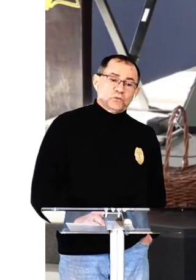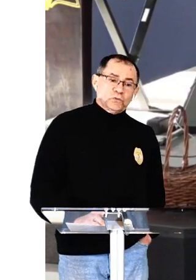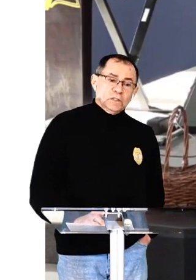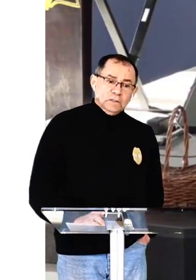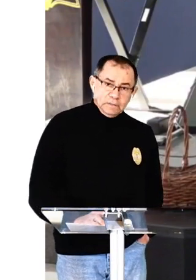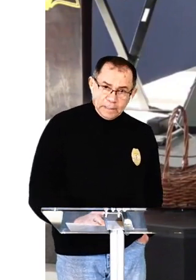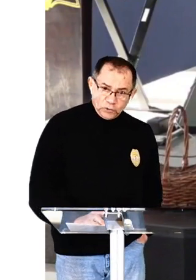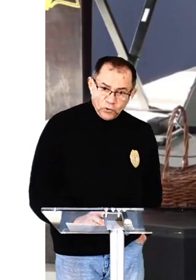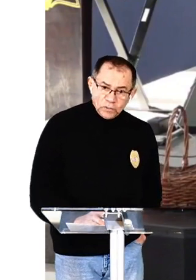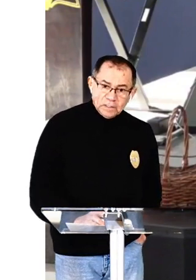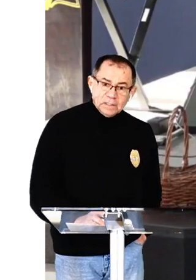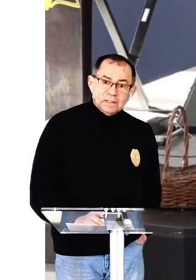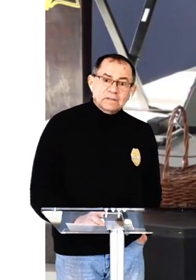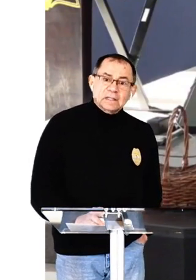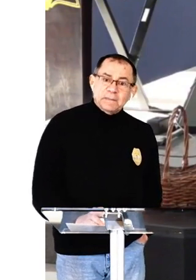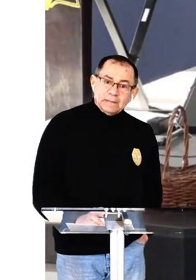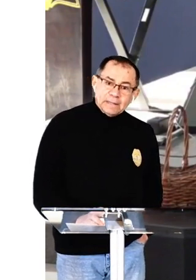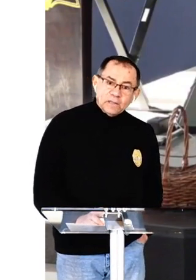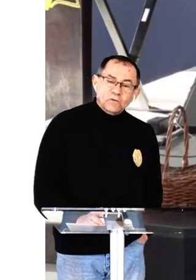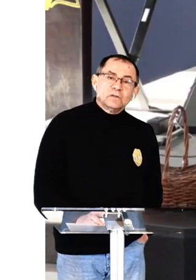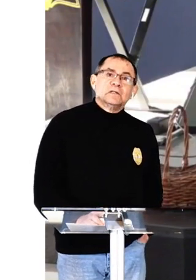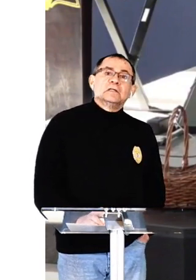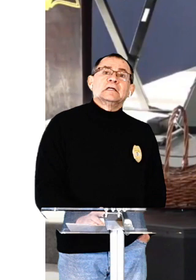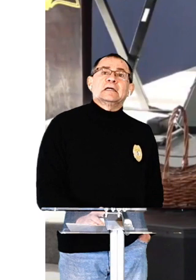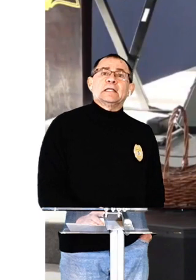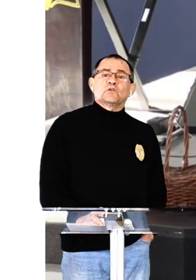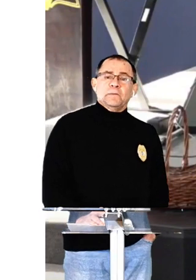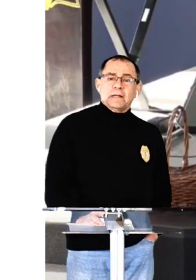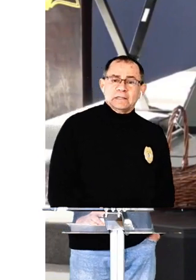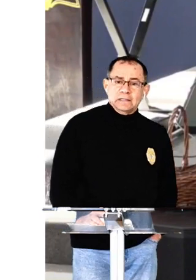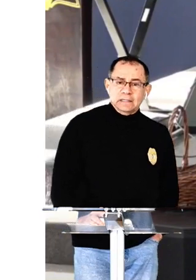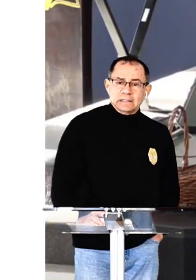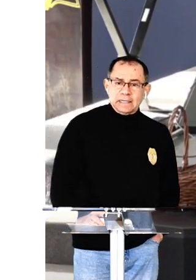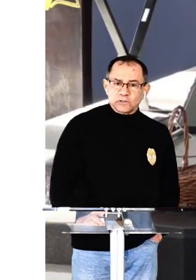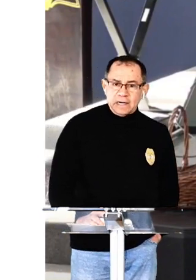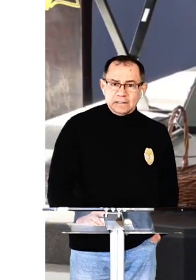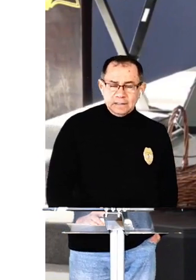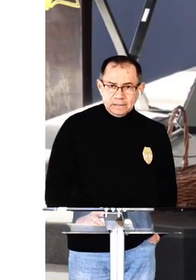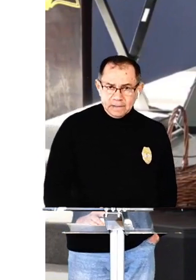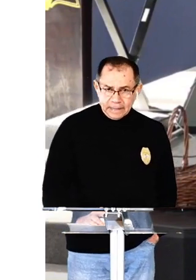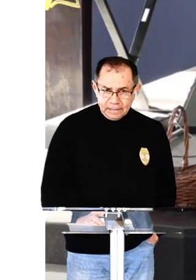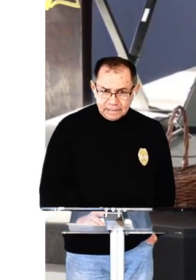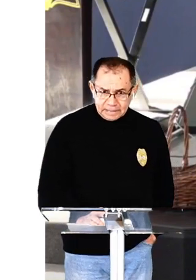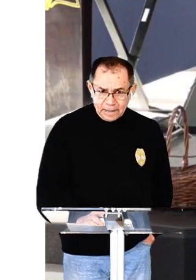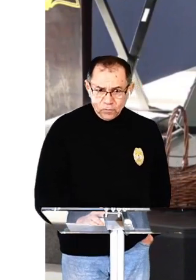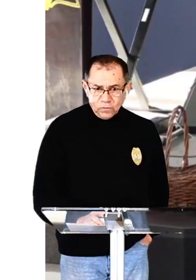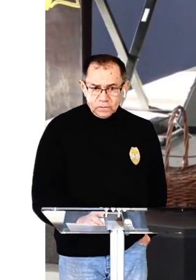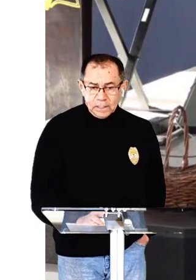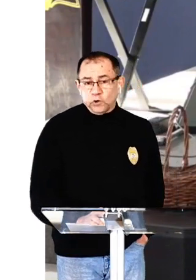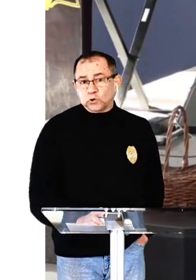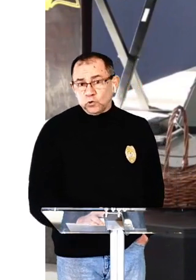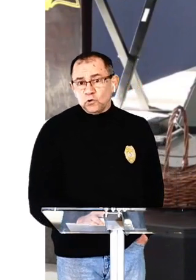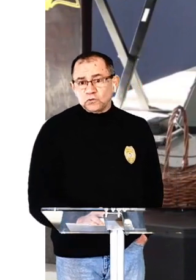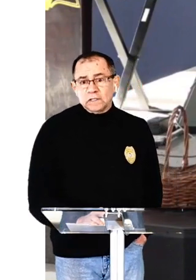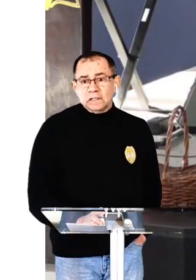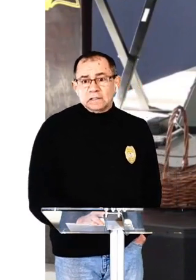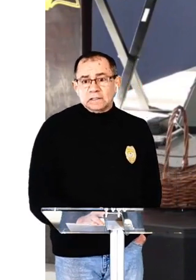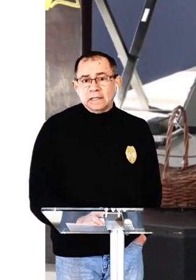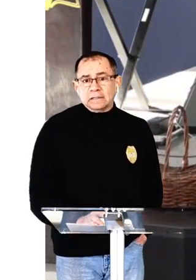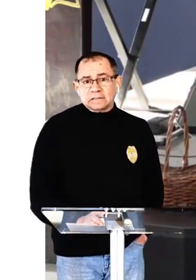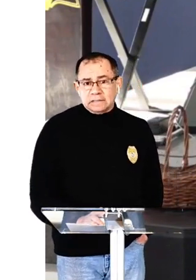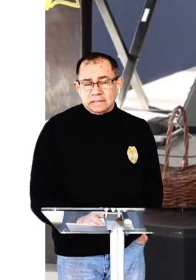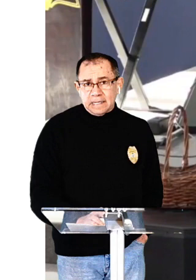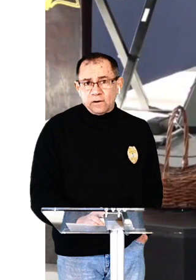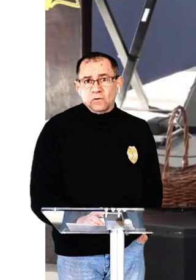Muñoz, director del Ministerio Cristo Libera Internacional, desde aquí de Seattle, de los estudios